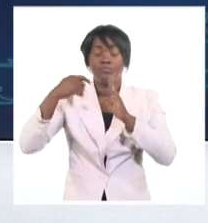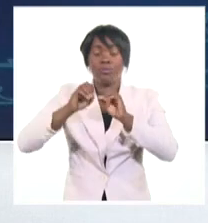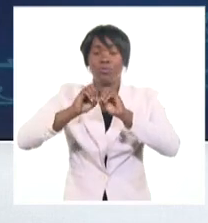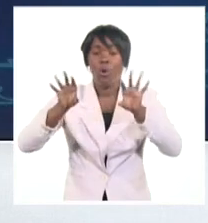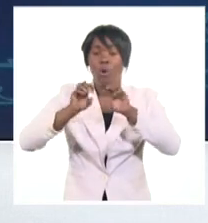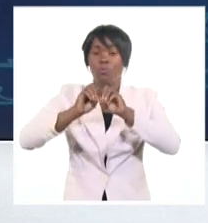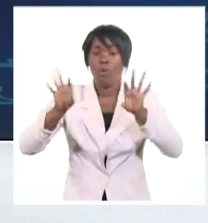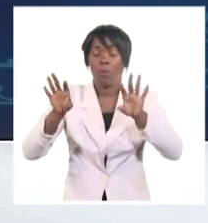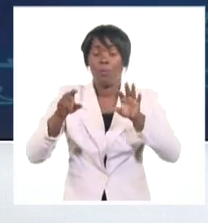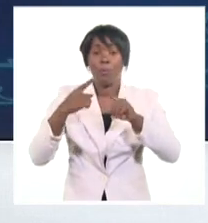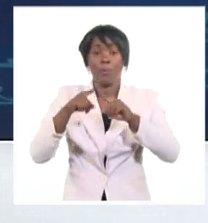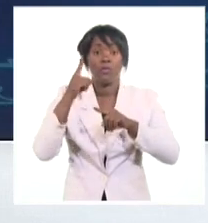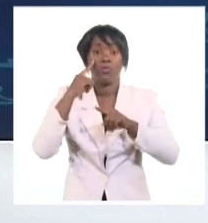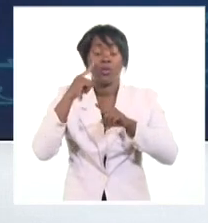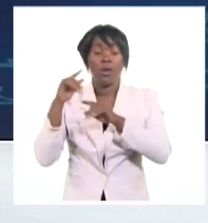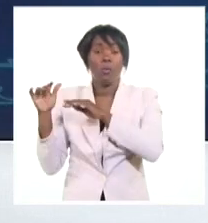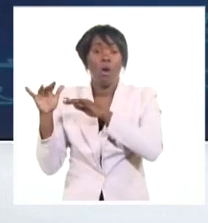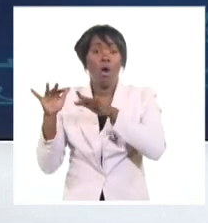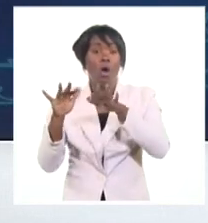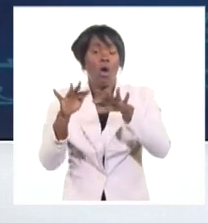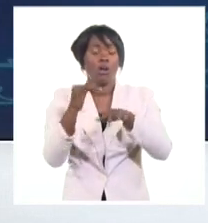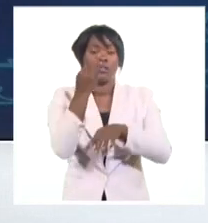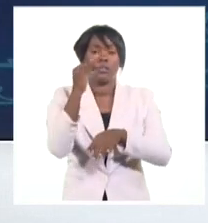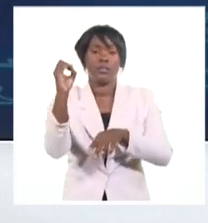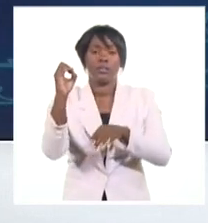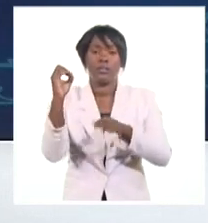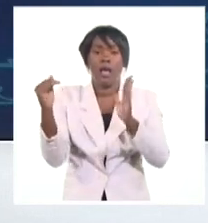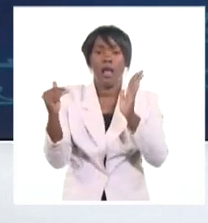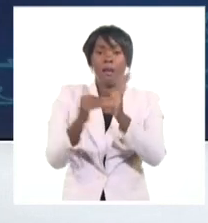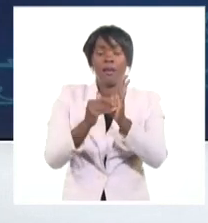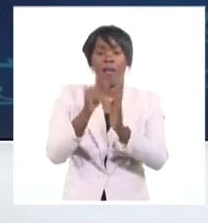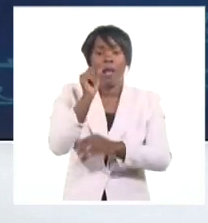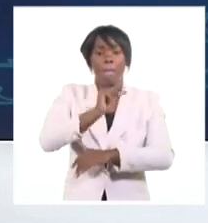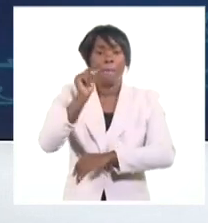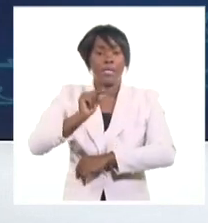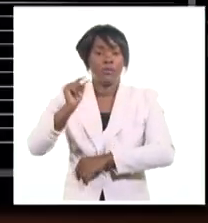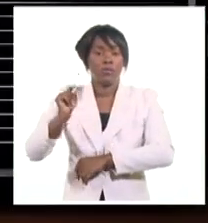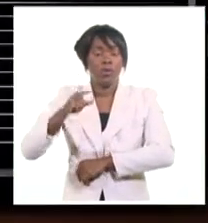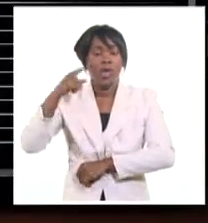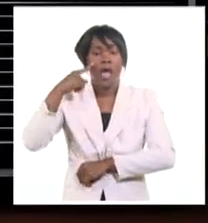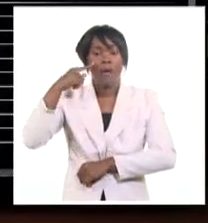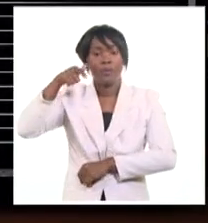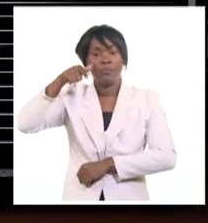personas asistieron a las salas y Cuba recibió a creadores de 27 países